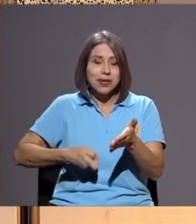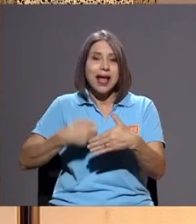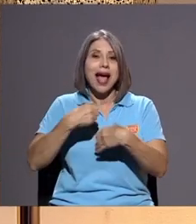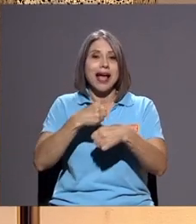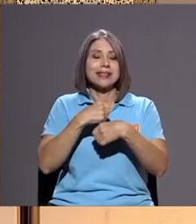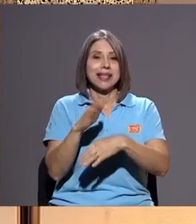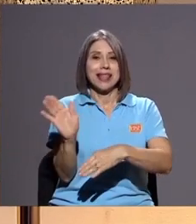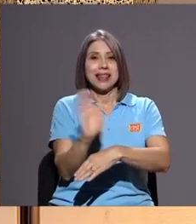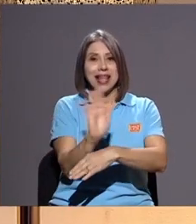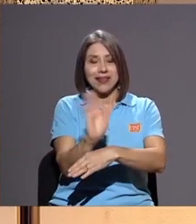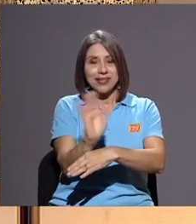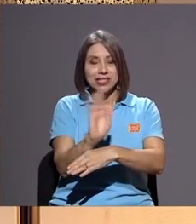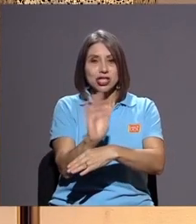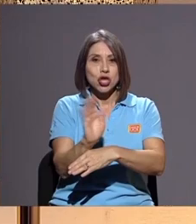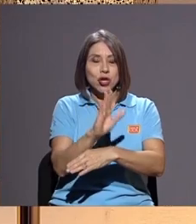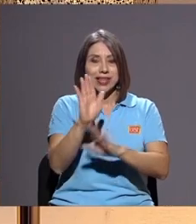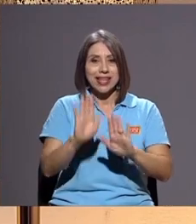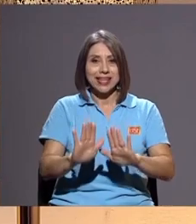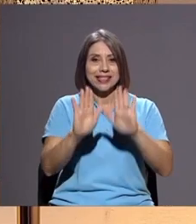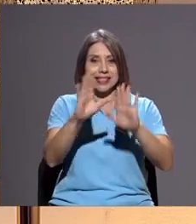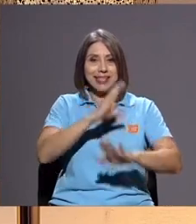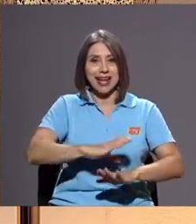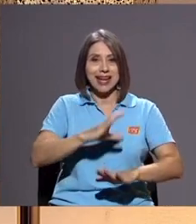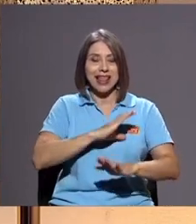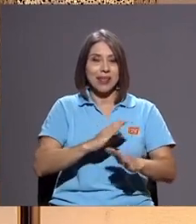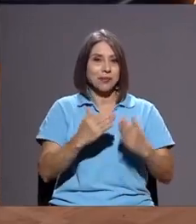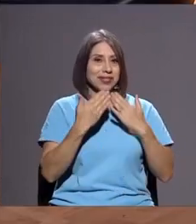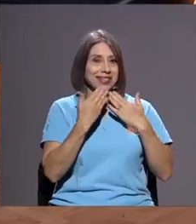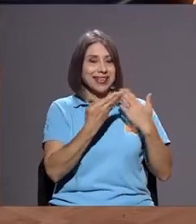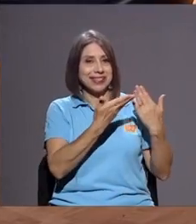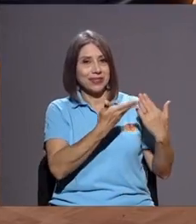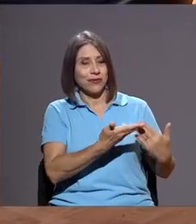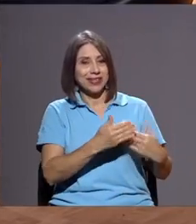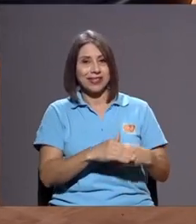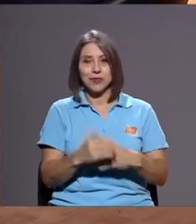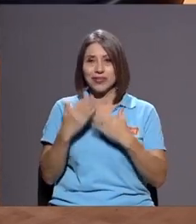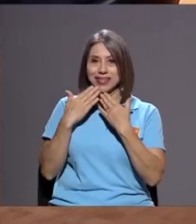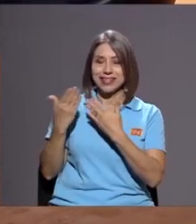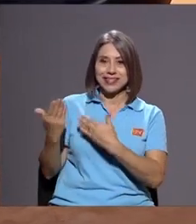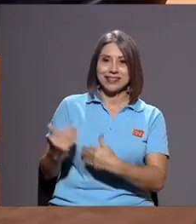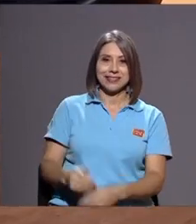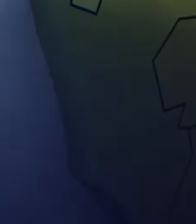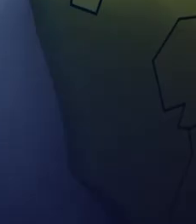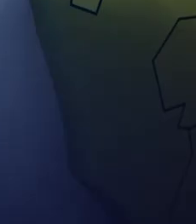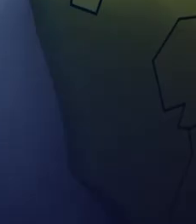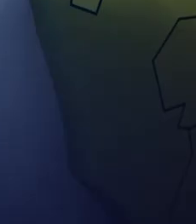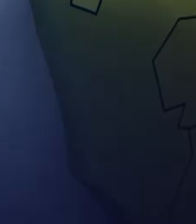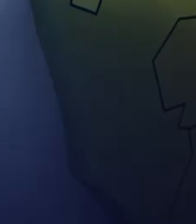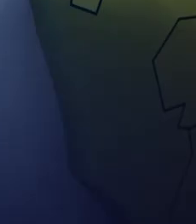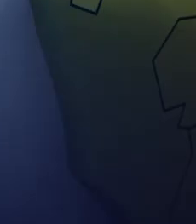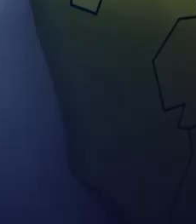televisión de excelente calidad muchas gracias por francisco muchas gracias